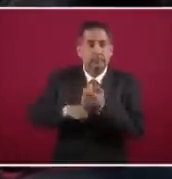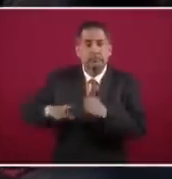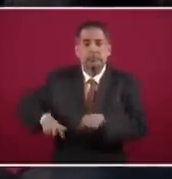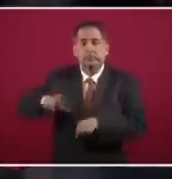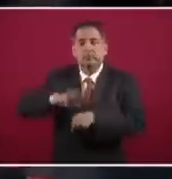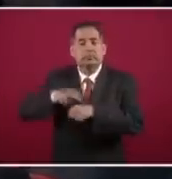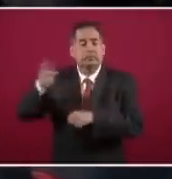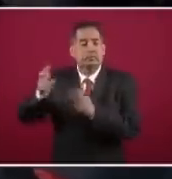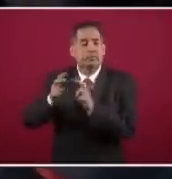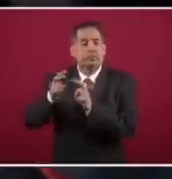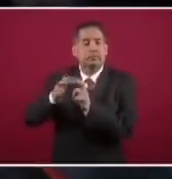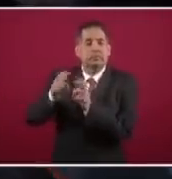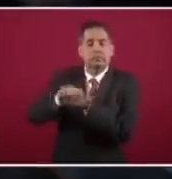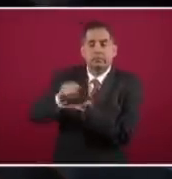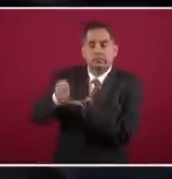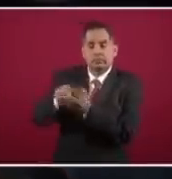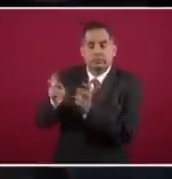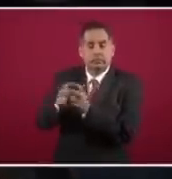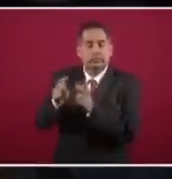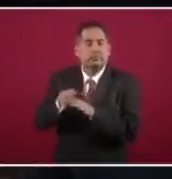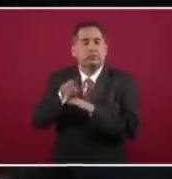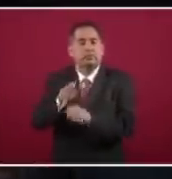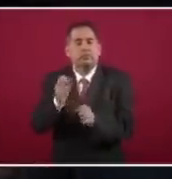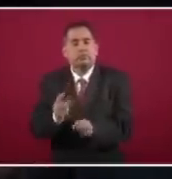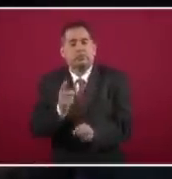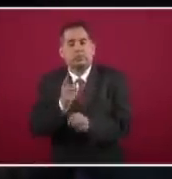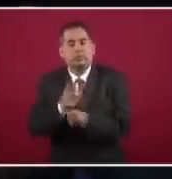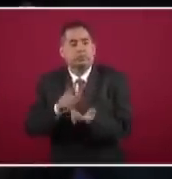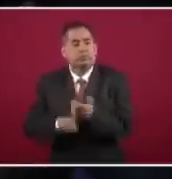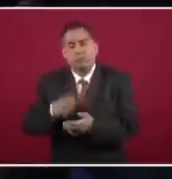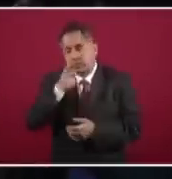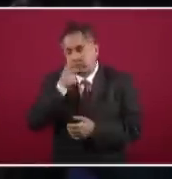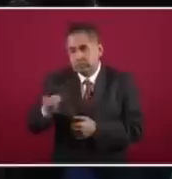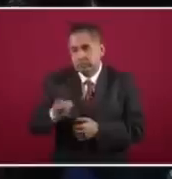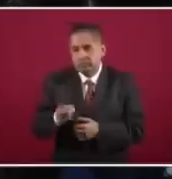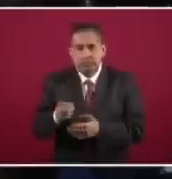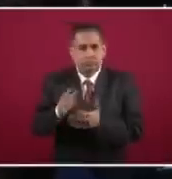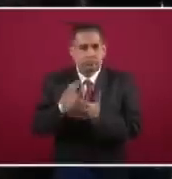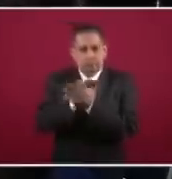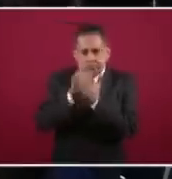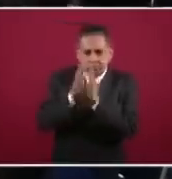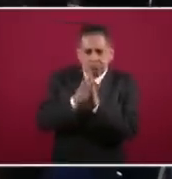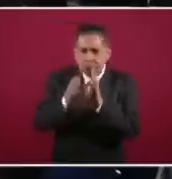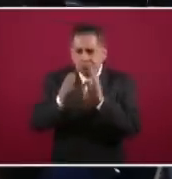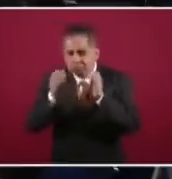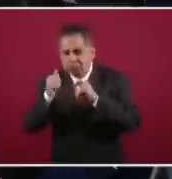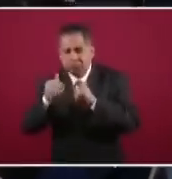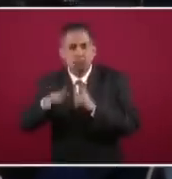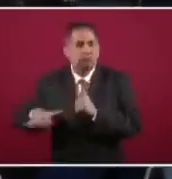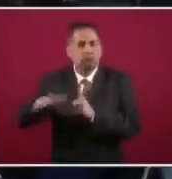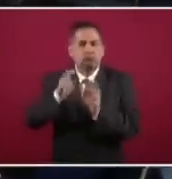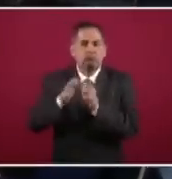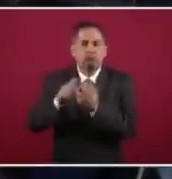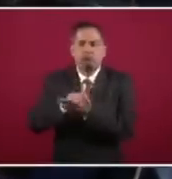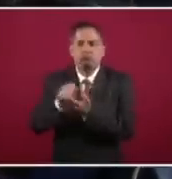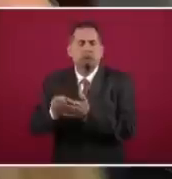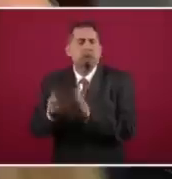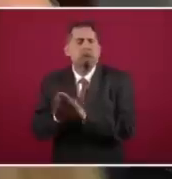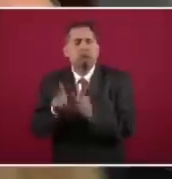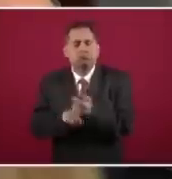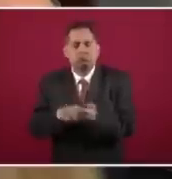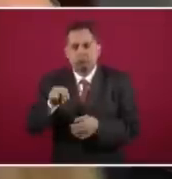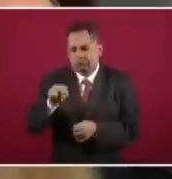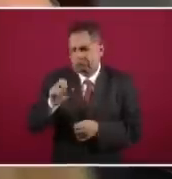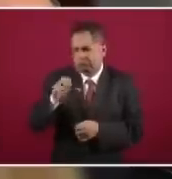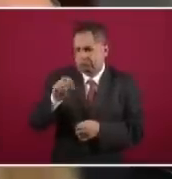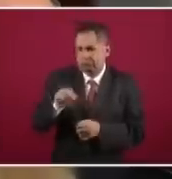de Tamaulipas en materia de seguridad, que dice que hay narcoterrorismo en la entidad. ¿Cómo se está trabajando? Y sabemos que